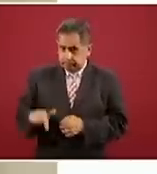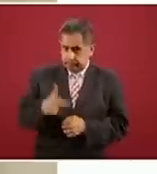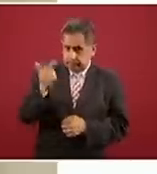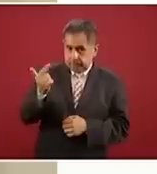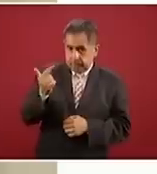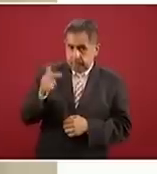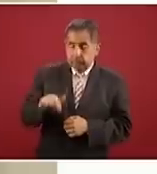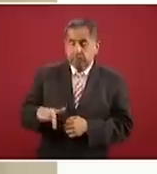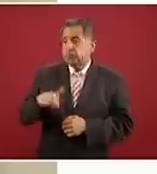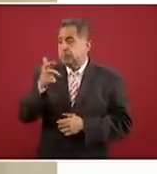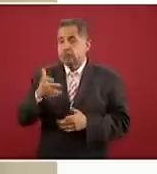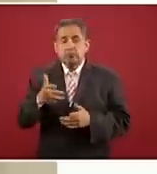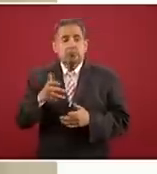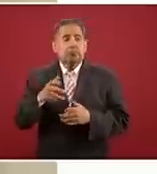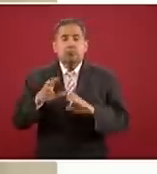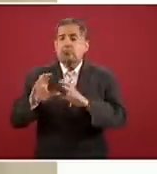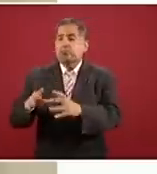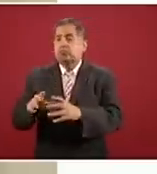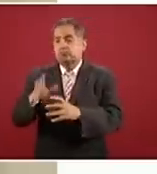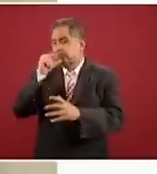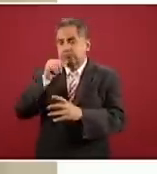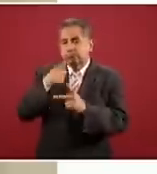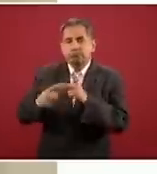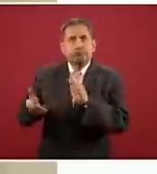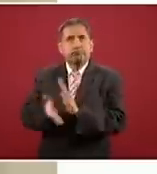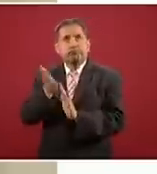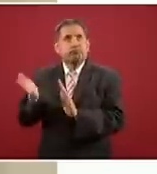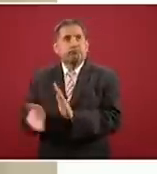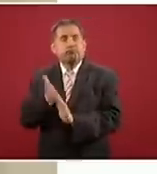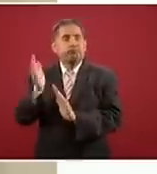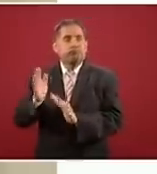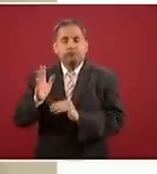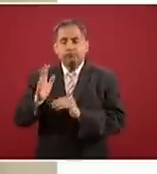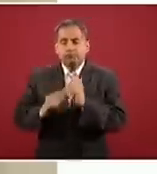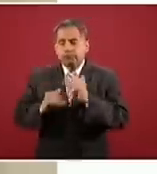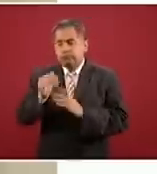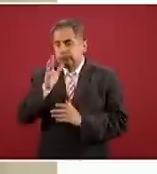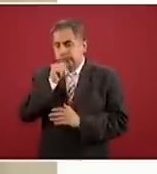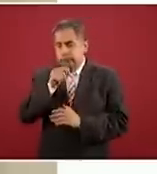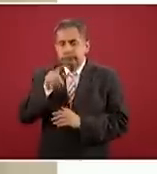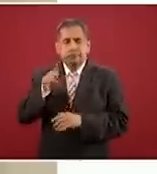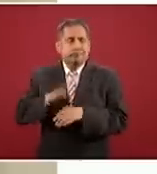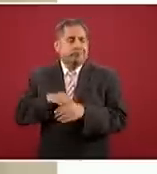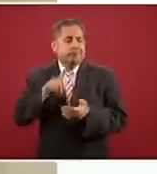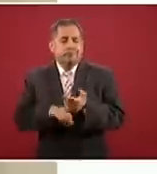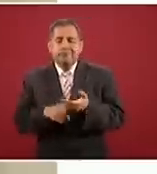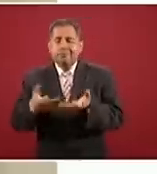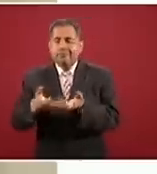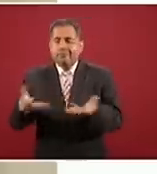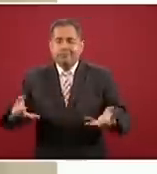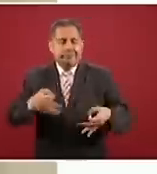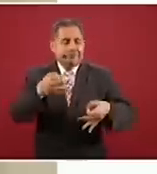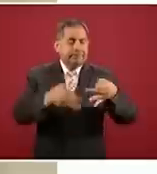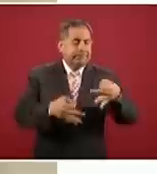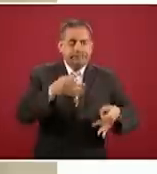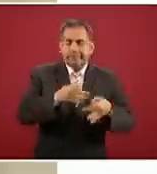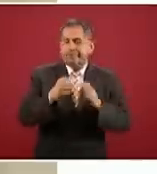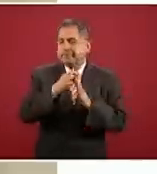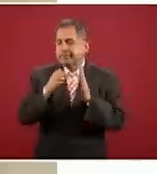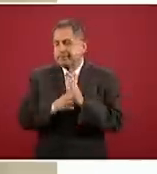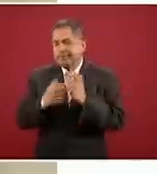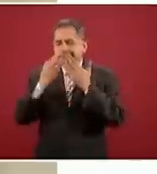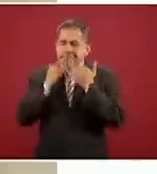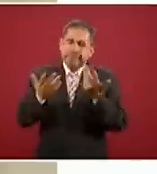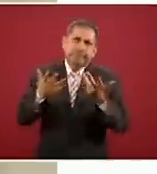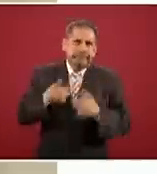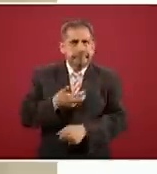En 12 predios no se pudo iniciar la construcción por tener problemas jurídicos. Estamos en el proceso de que